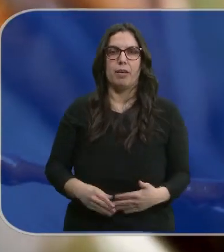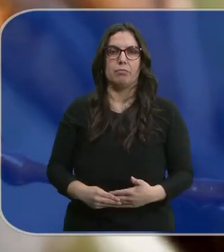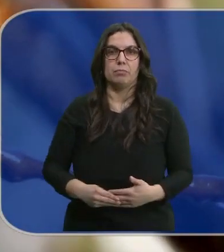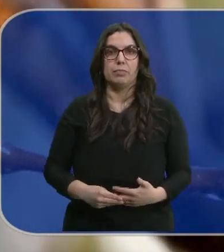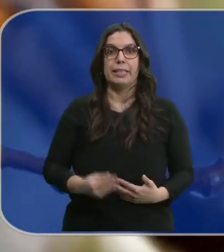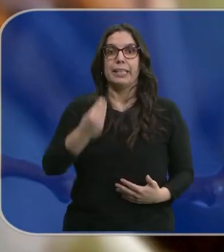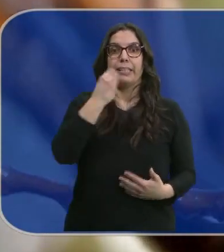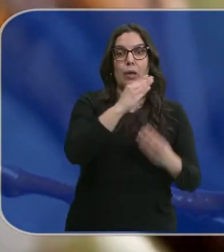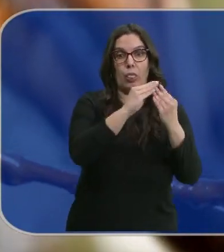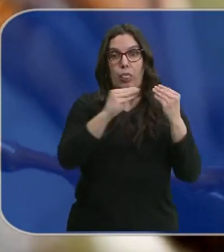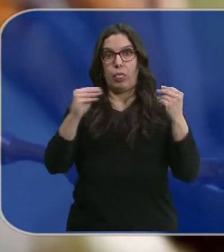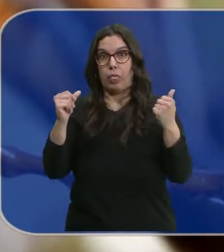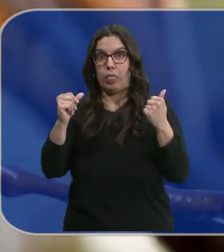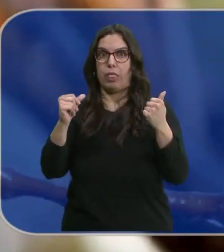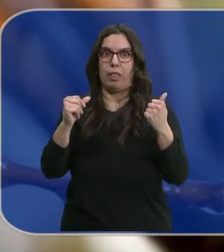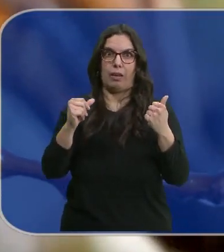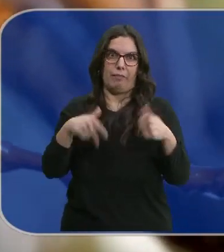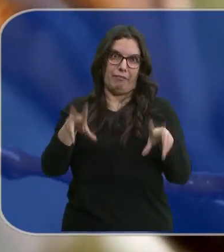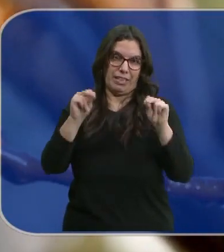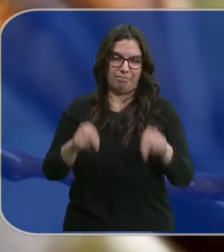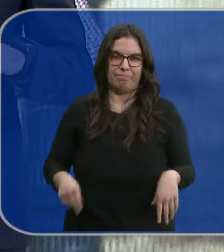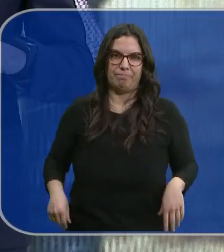que el deshielo no nos deje sin nieve.